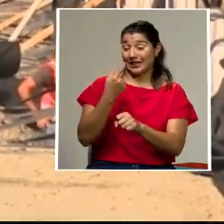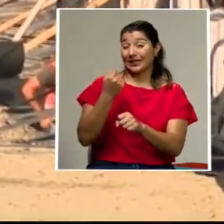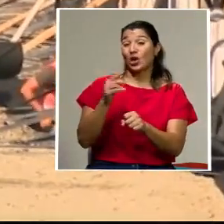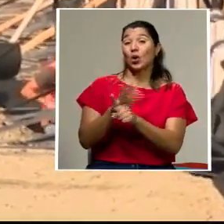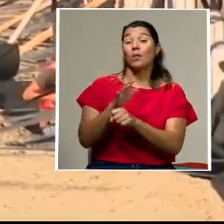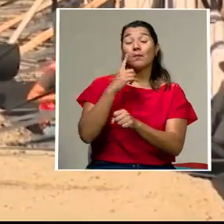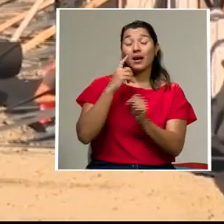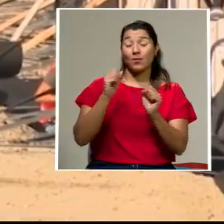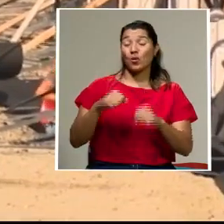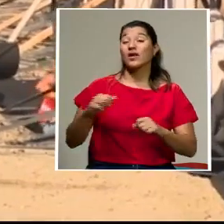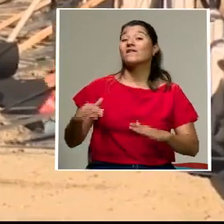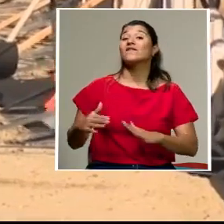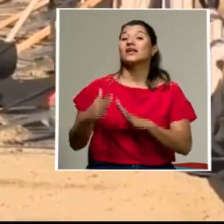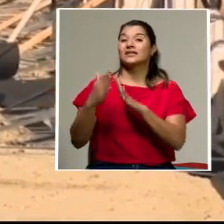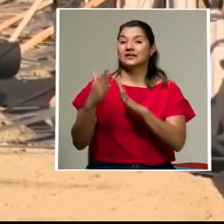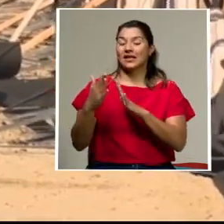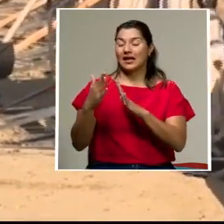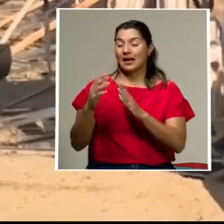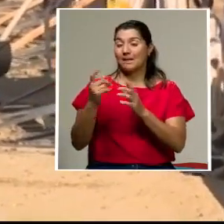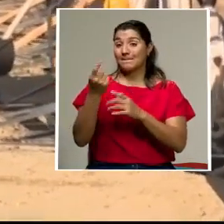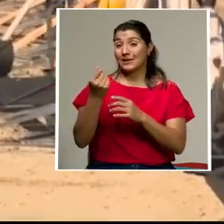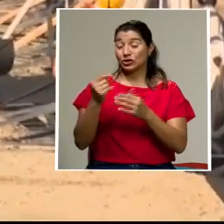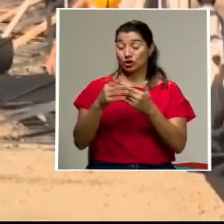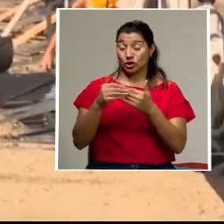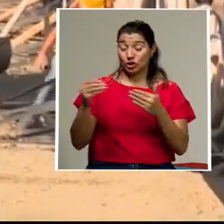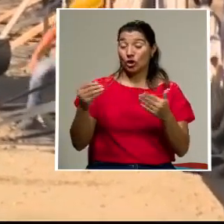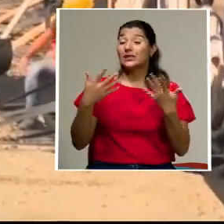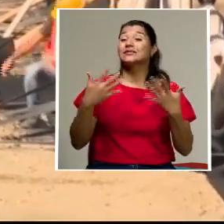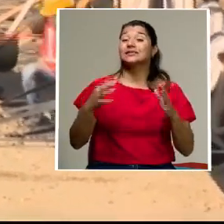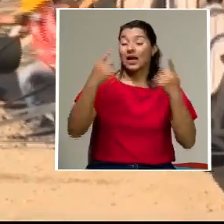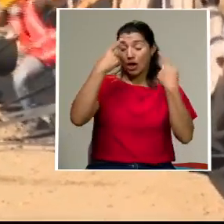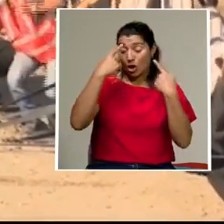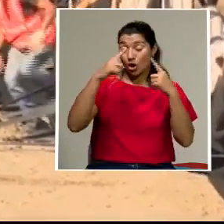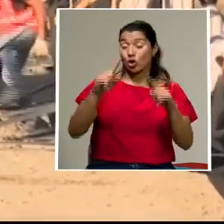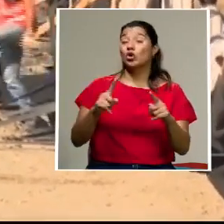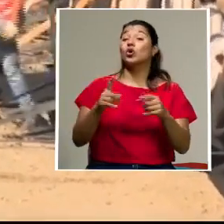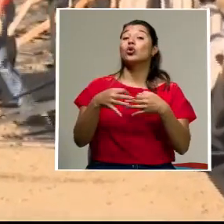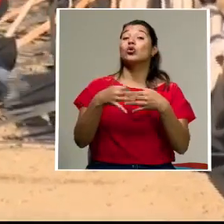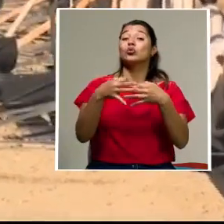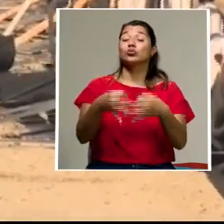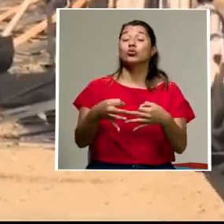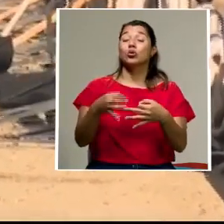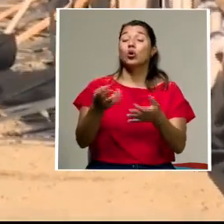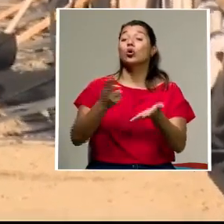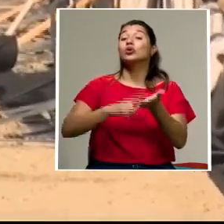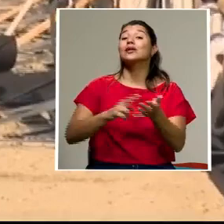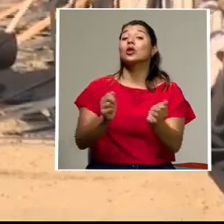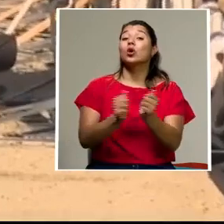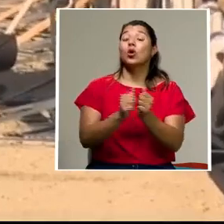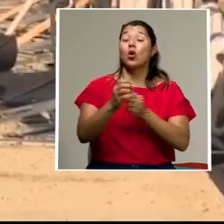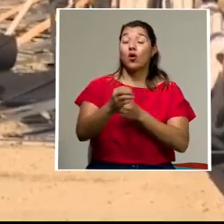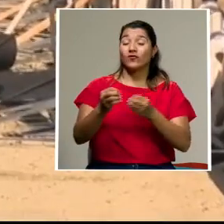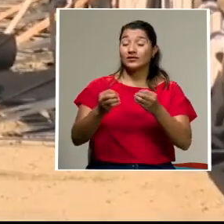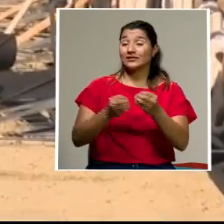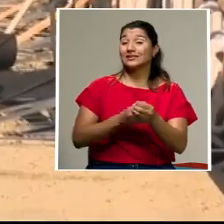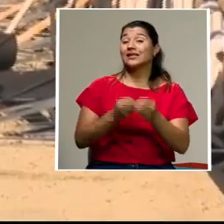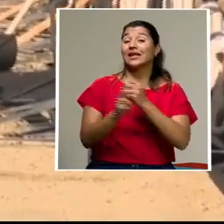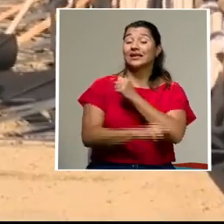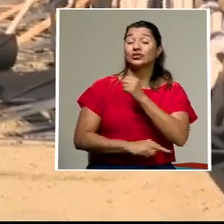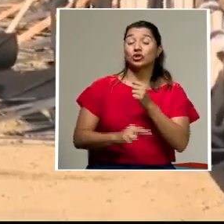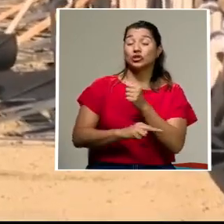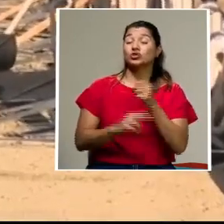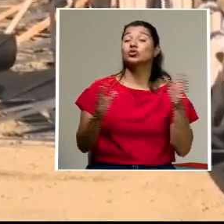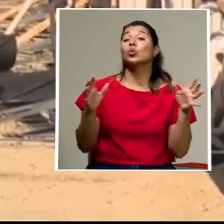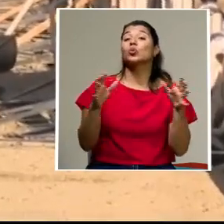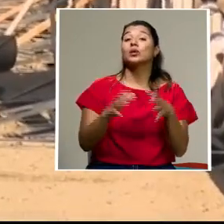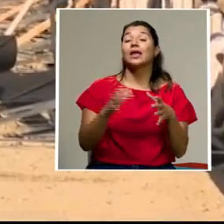al diferencial cambiario. Con esto se logra prorrogar el contrato con la Oficina de Naciones Unidas de Servicios para Proyectos UNOPS,